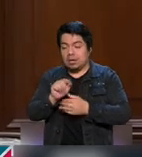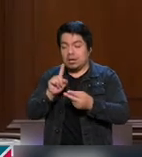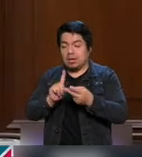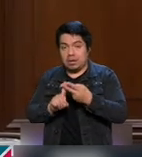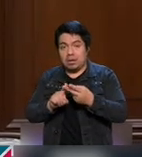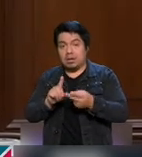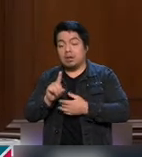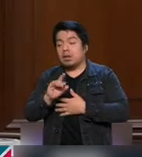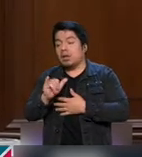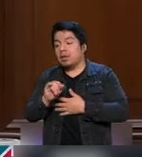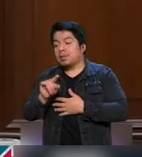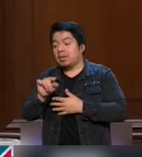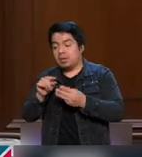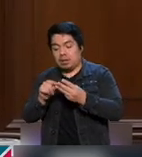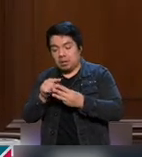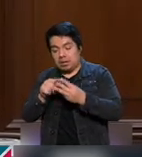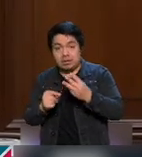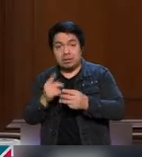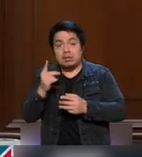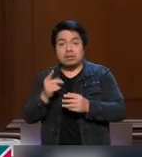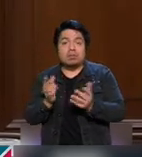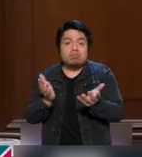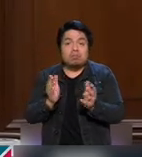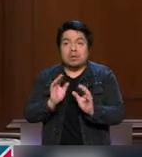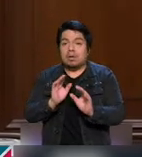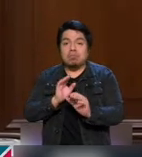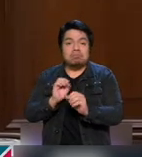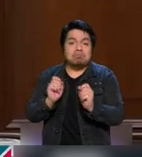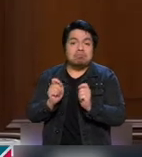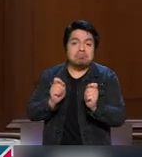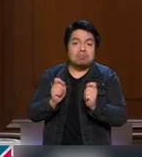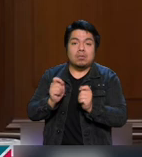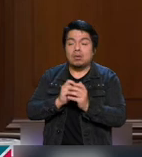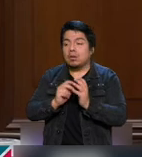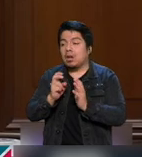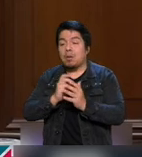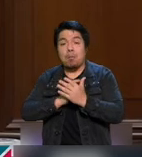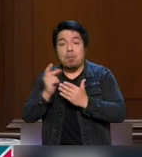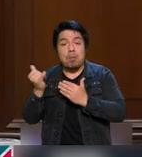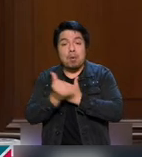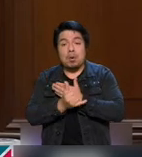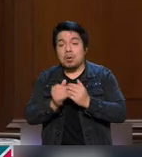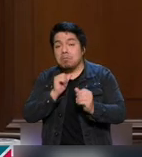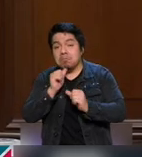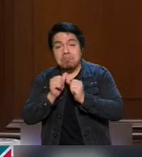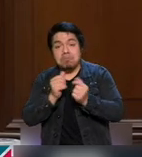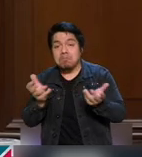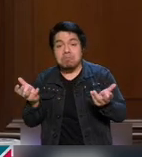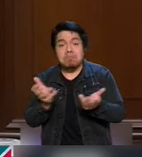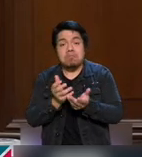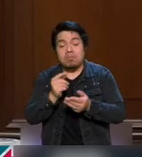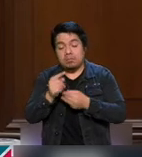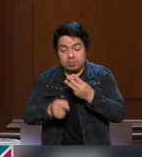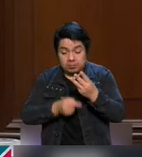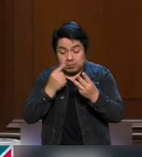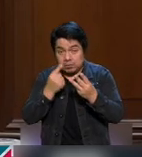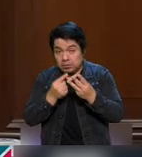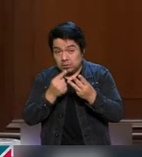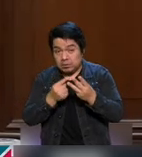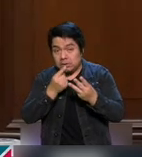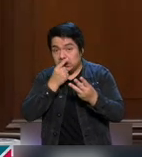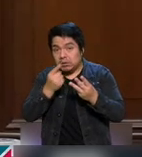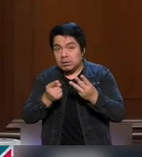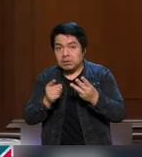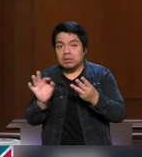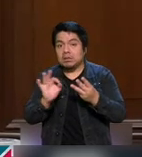Alf y Yasmín Esquivel Moza estuvieron impedidas para elaborar proyectos relacionados con esta reforma. Y un tercero pretendía que se fijara